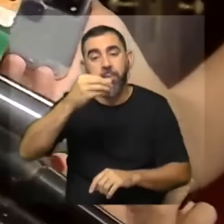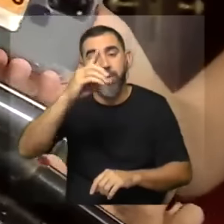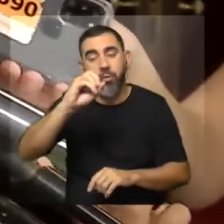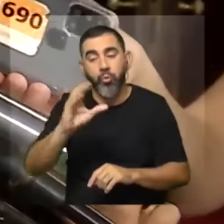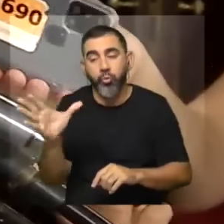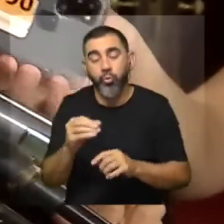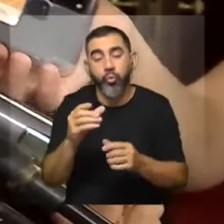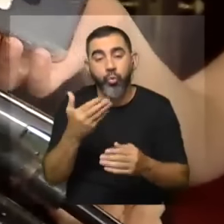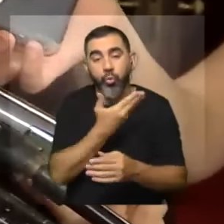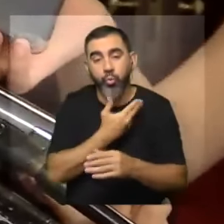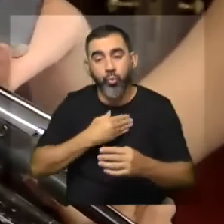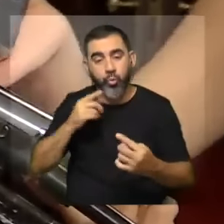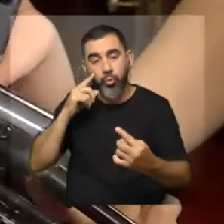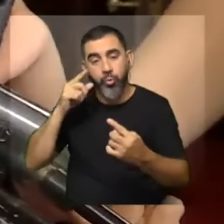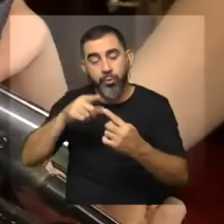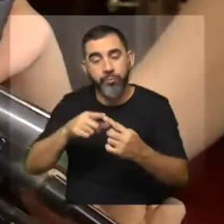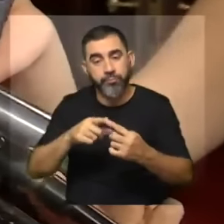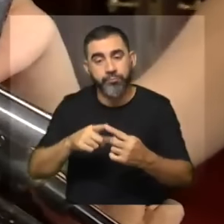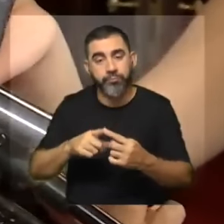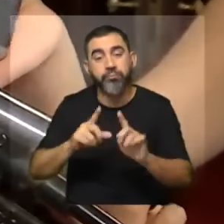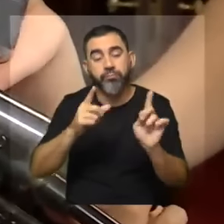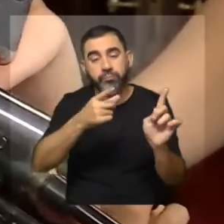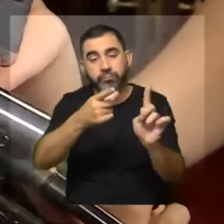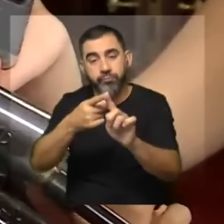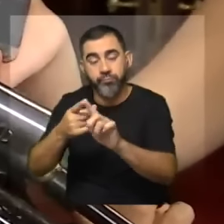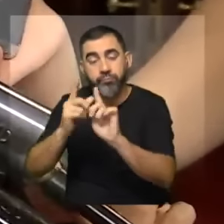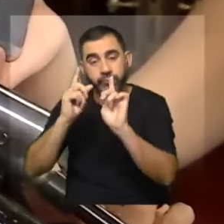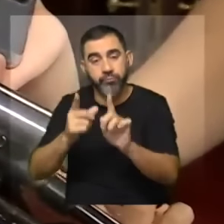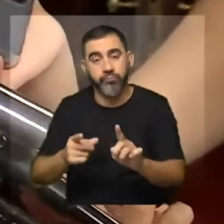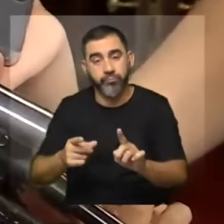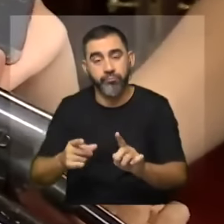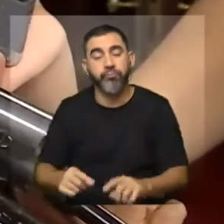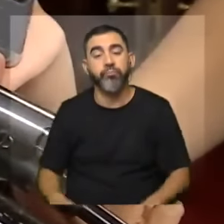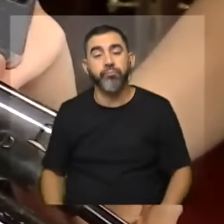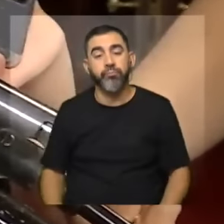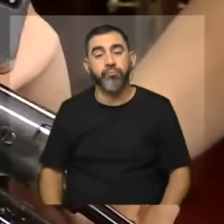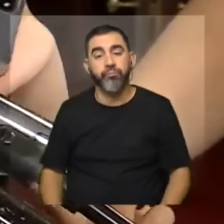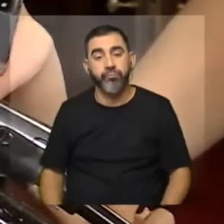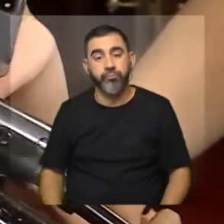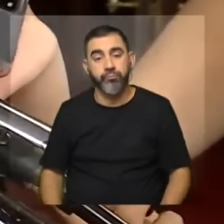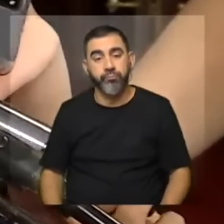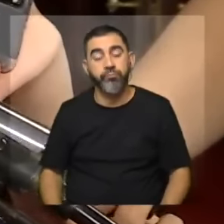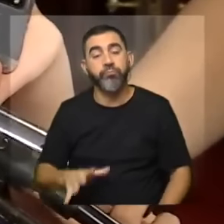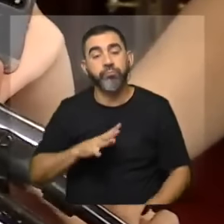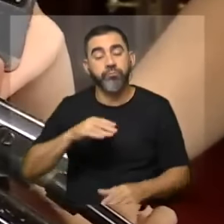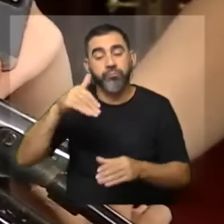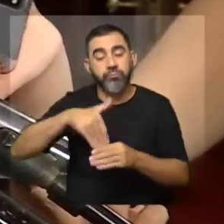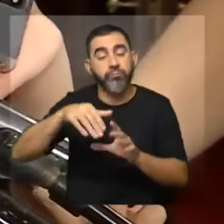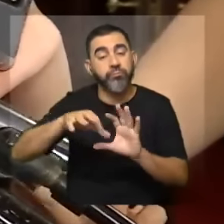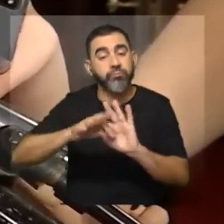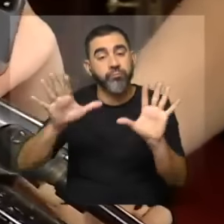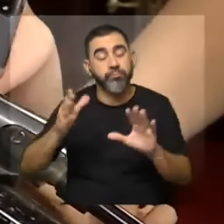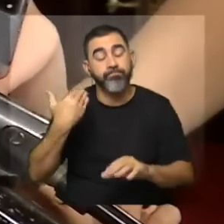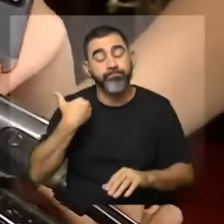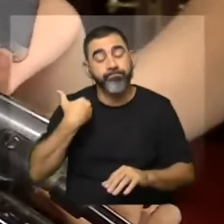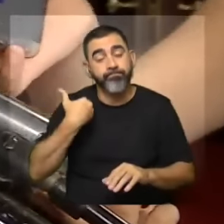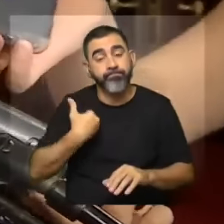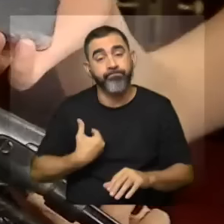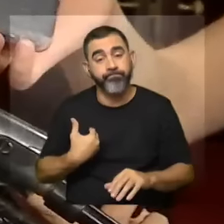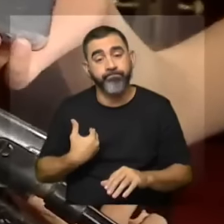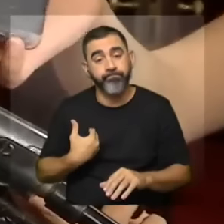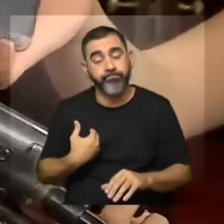habían apostado mucho y se habí acordado con el régimen de maduro de que bueno iba a haber elecciones libres Lamentablemente